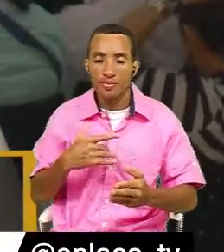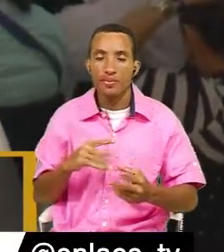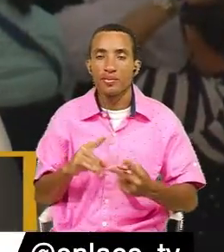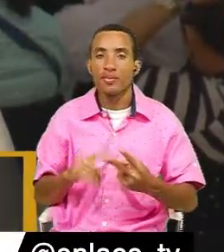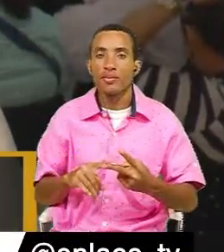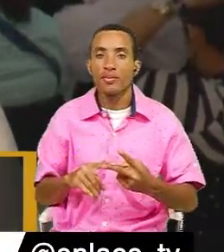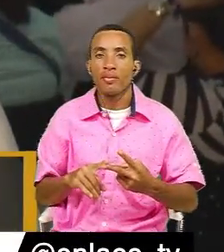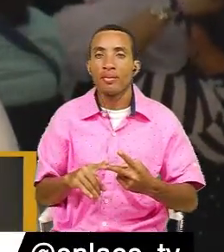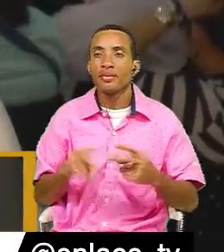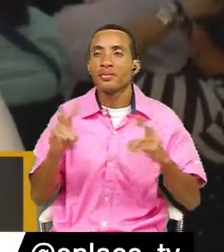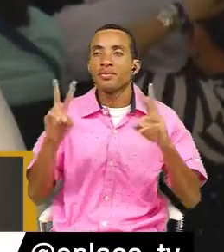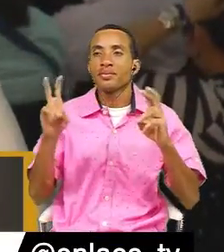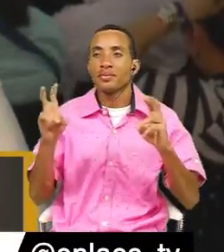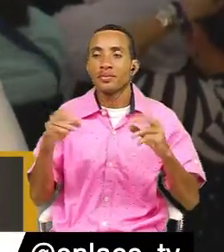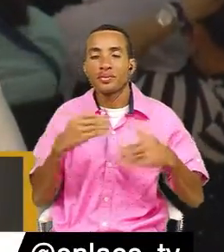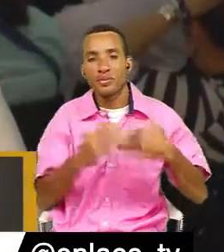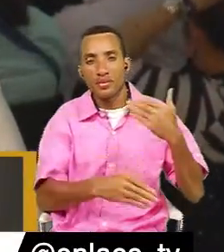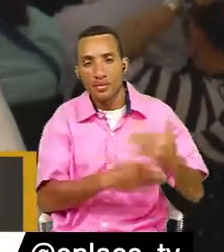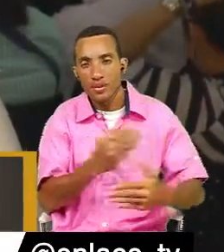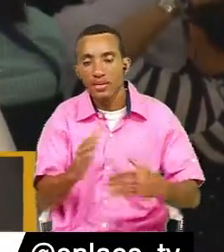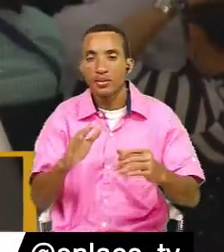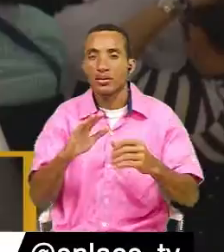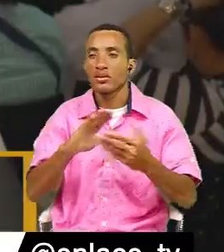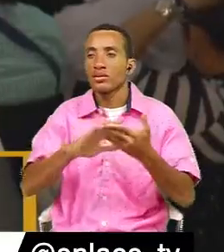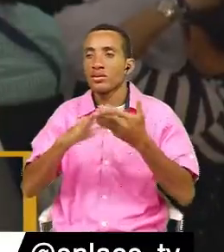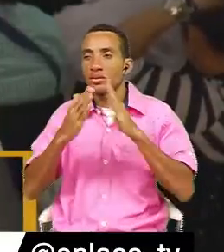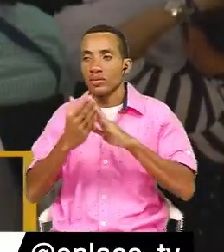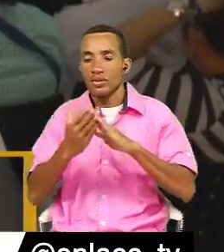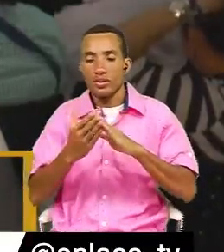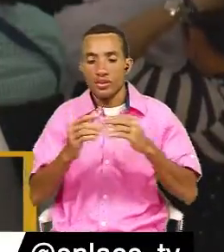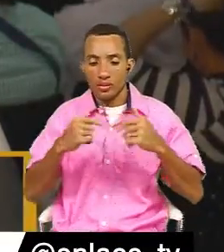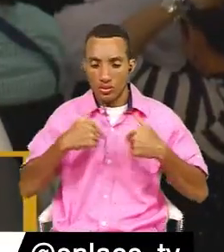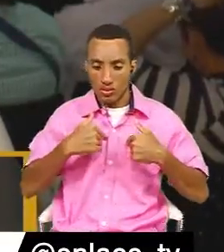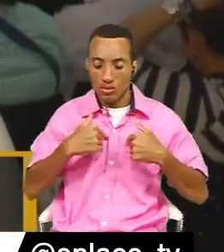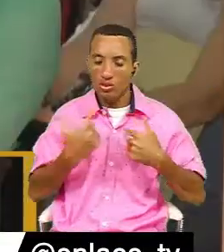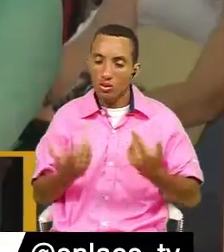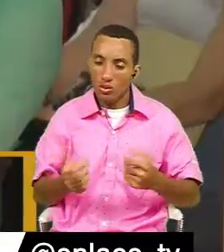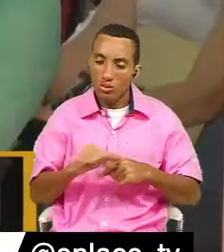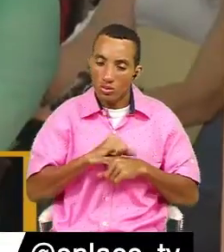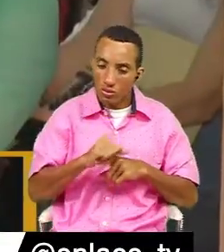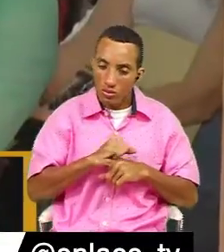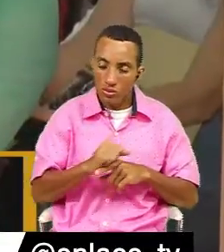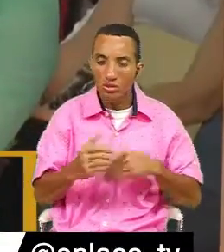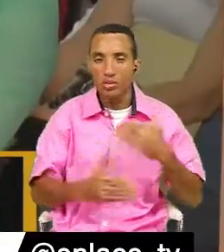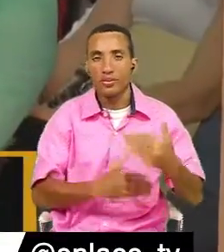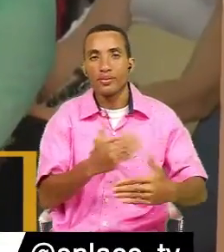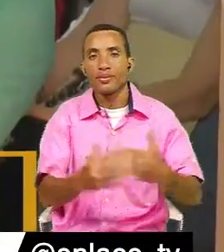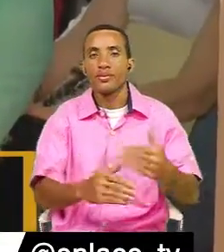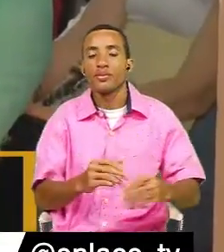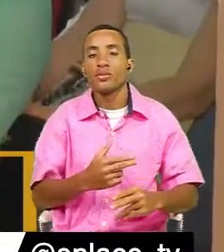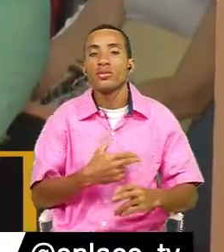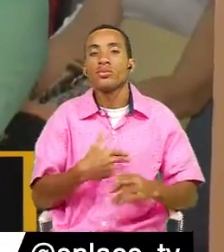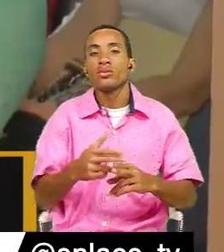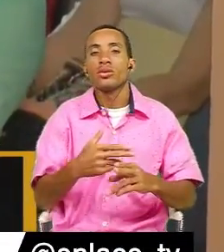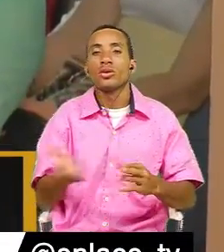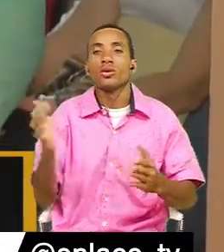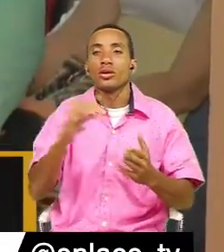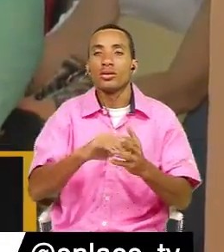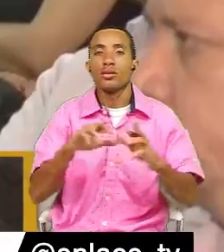todo el tema de desarrollo comunitario. Desde ahí, ¿cómo nos vamos a preparar para ese proceso? El próximo seminario se realizará el